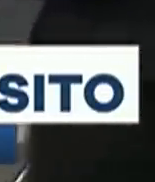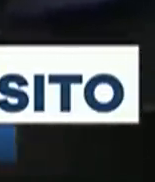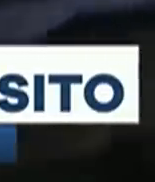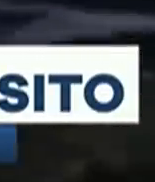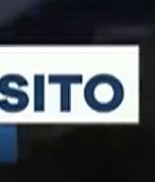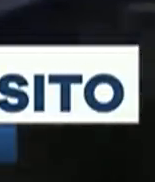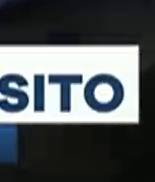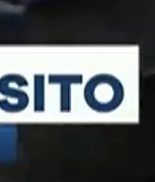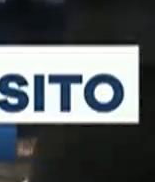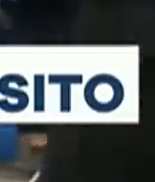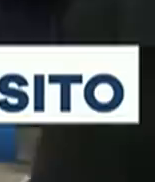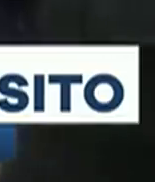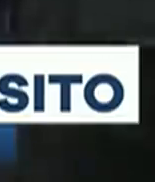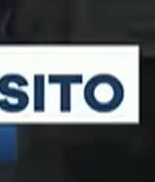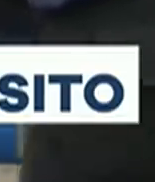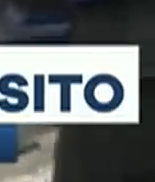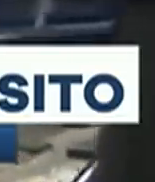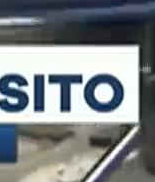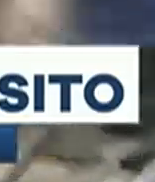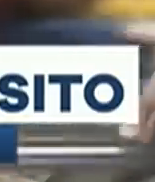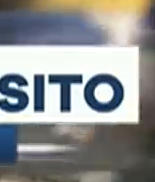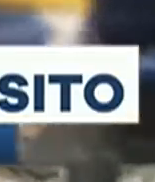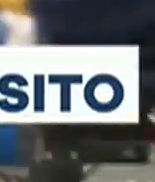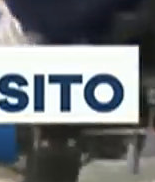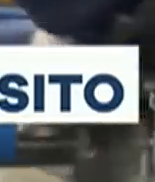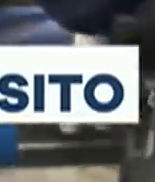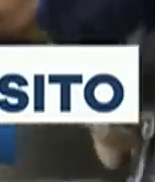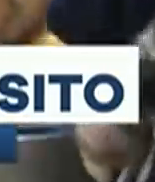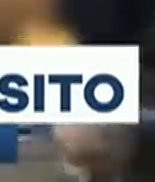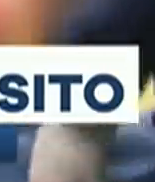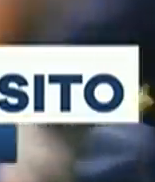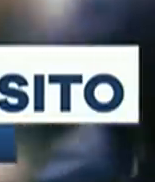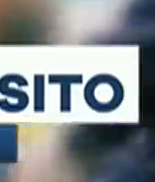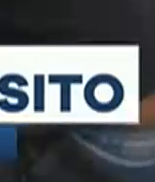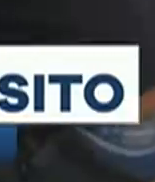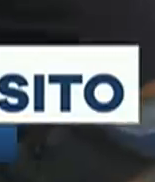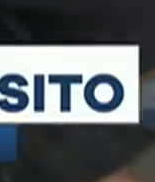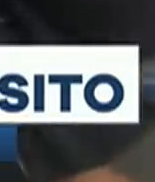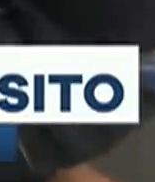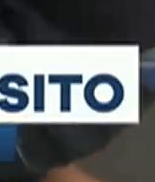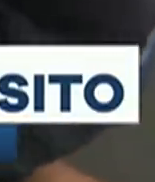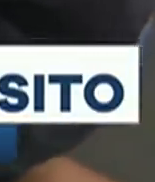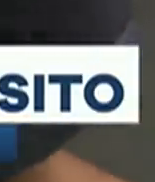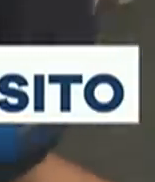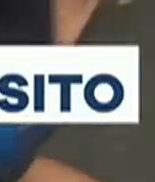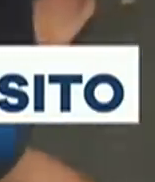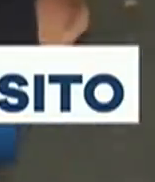En un accidente de tránsito, esto registrado en el centro sur de la urbe.